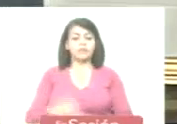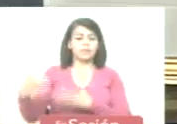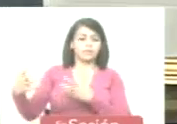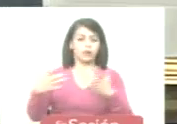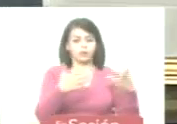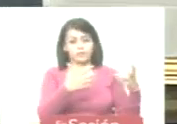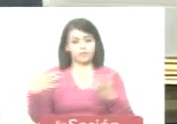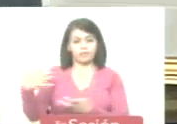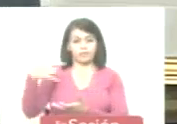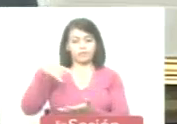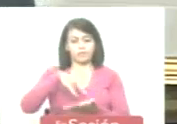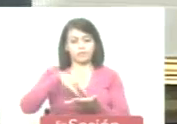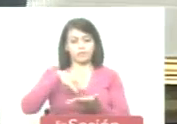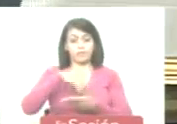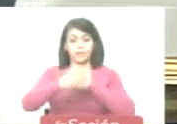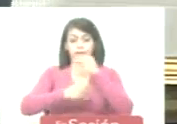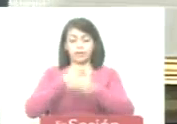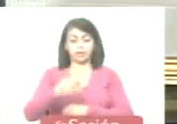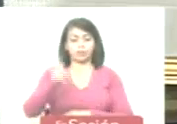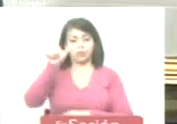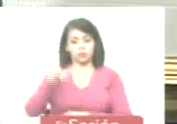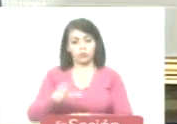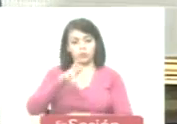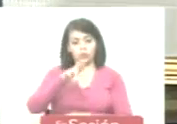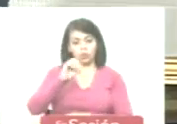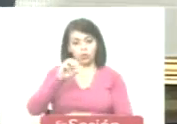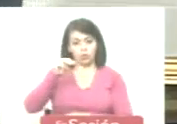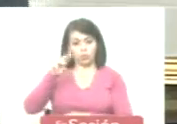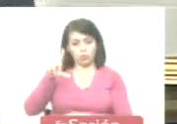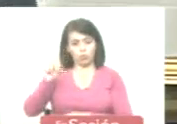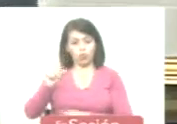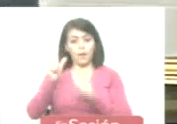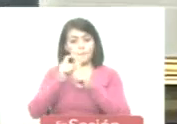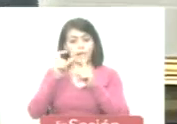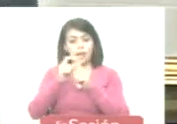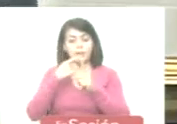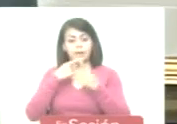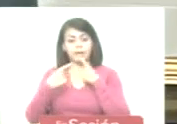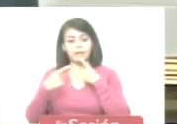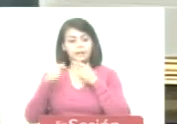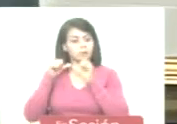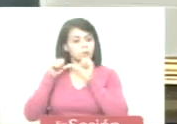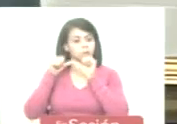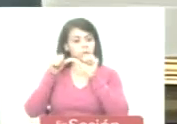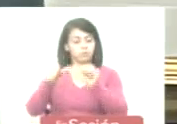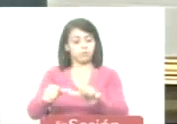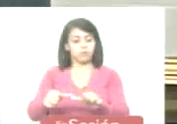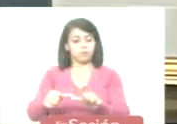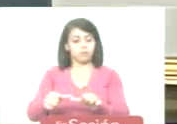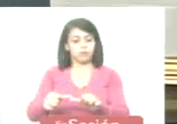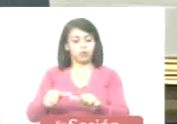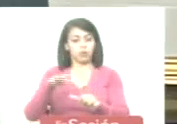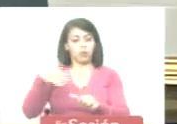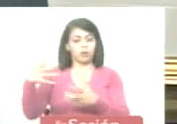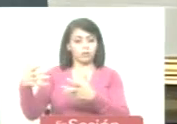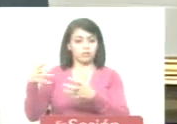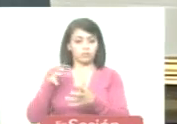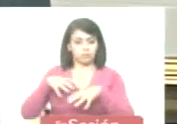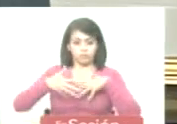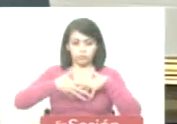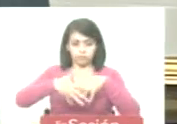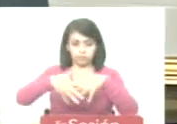de Carabobo como la que hizo Rómulo Gallegos, con aquella frase que ya es inmortal: cuando la tropa llegó a